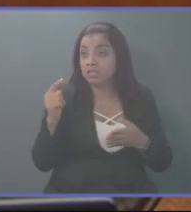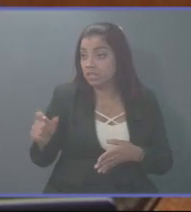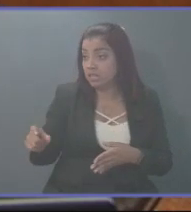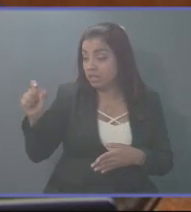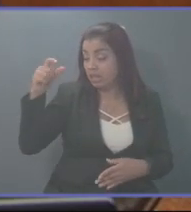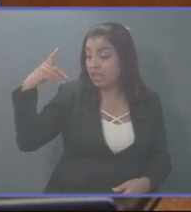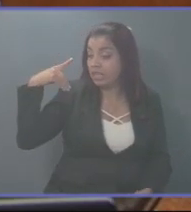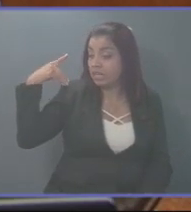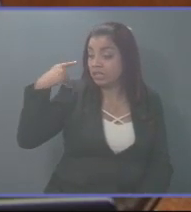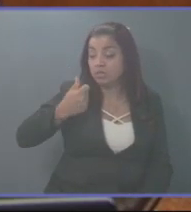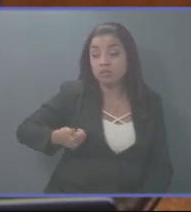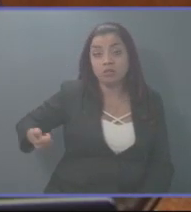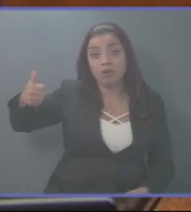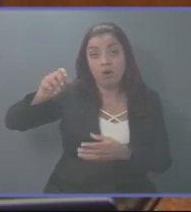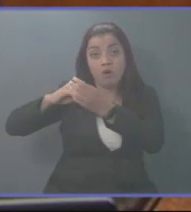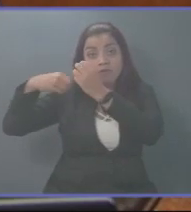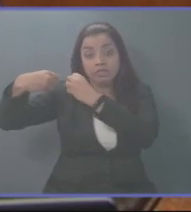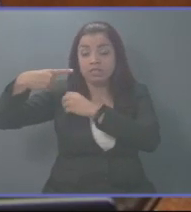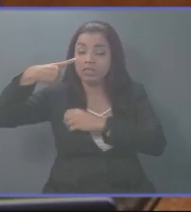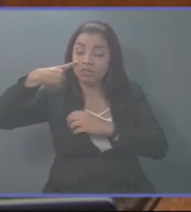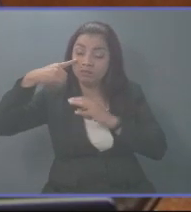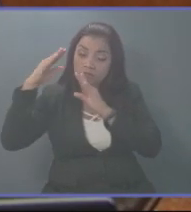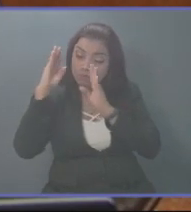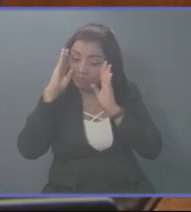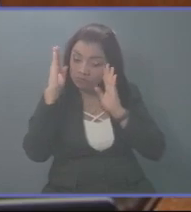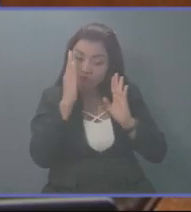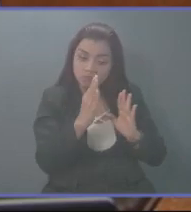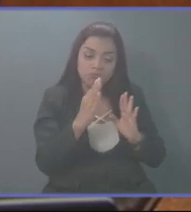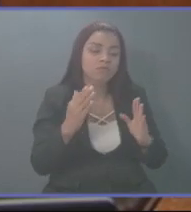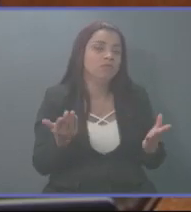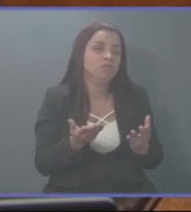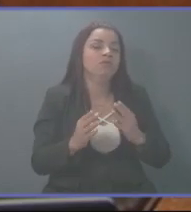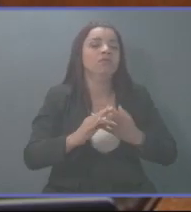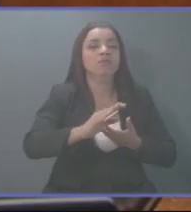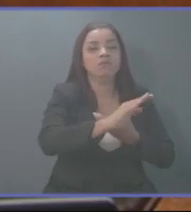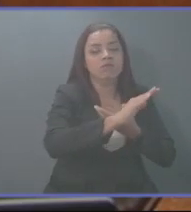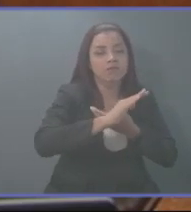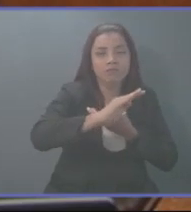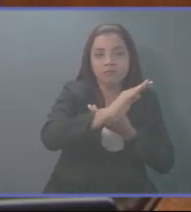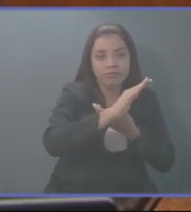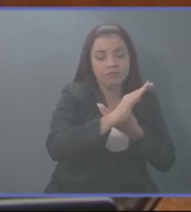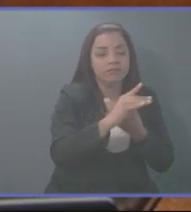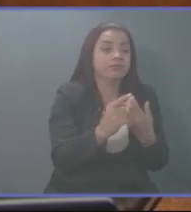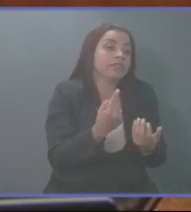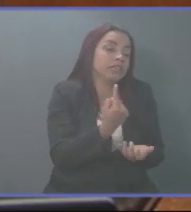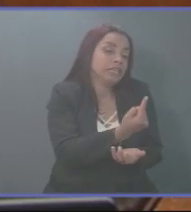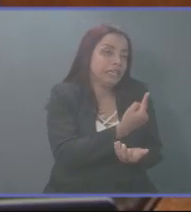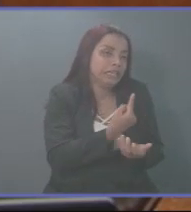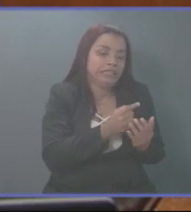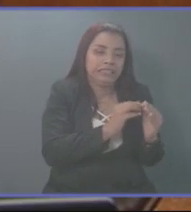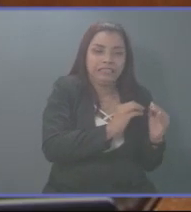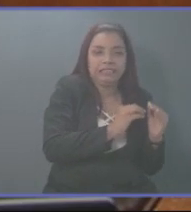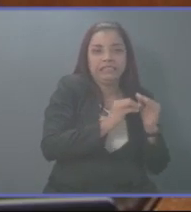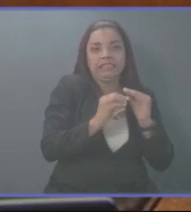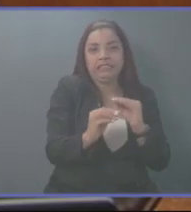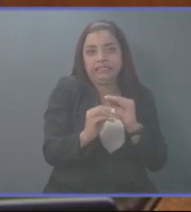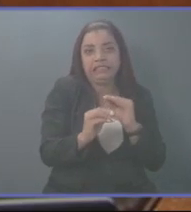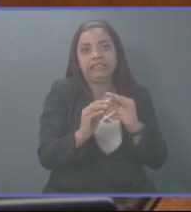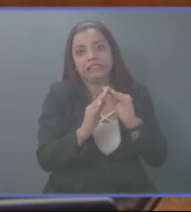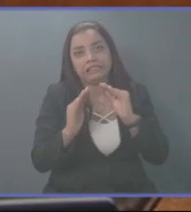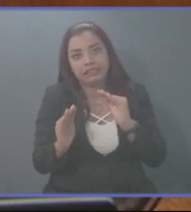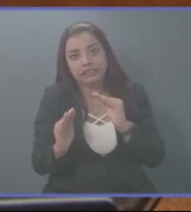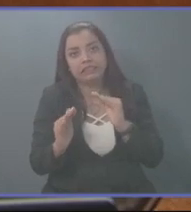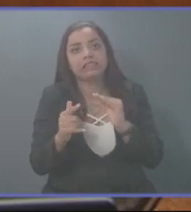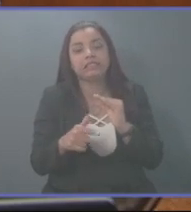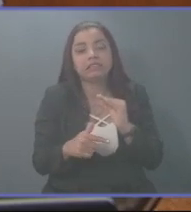ejercerá las acciones necesarias para brindar protección y atención especializada a las personas en condición de desplazamiento forzado